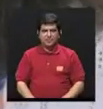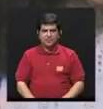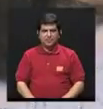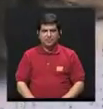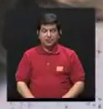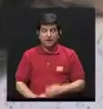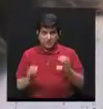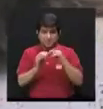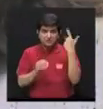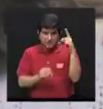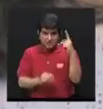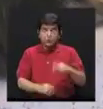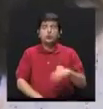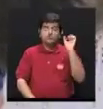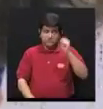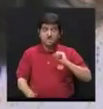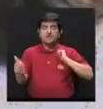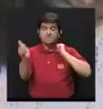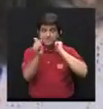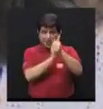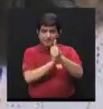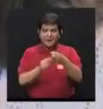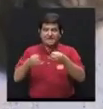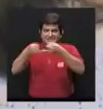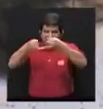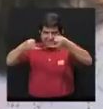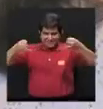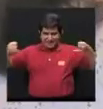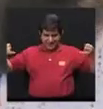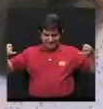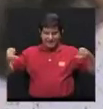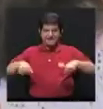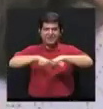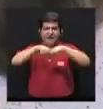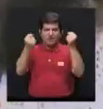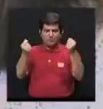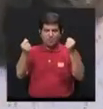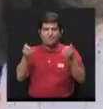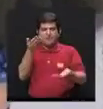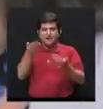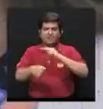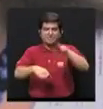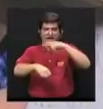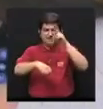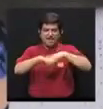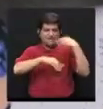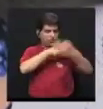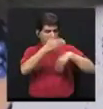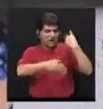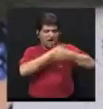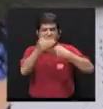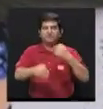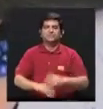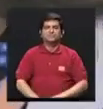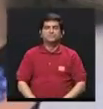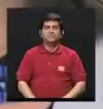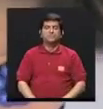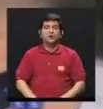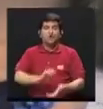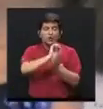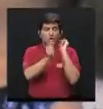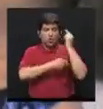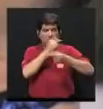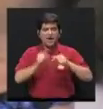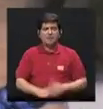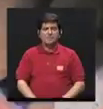Va mucho más allá en las fronteras de romper las fronteras naturales de la evolución. Los transgénicos son organismos a